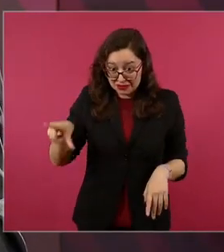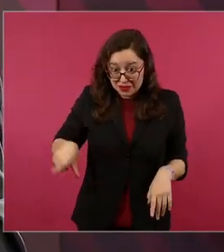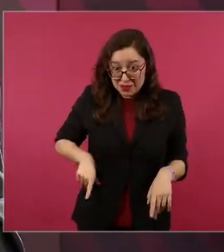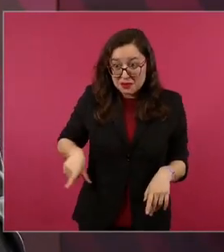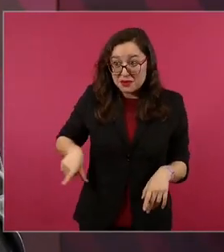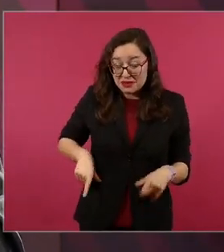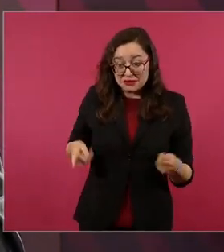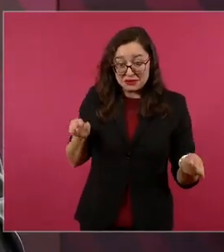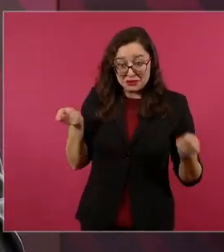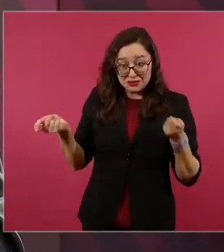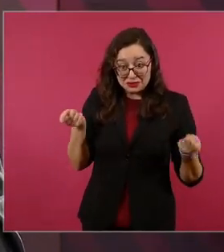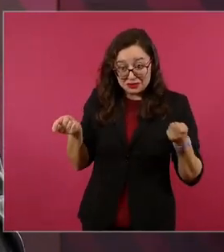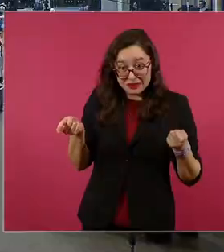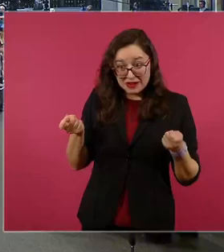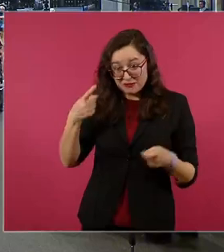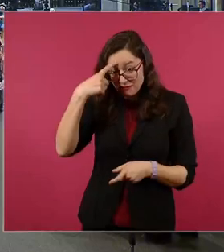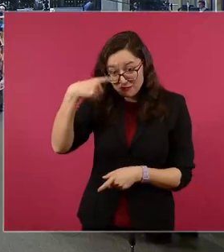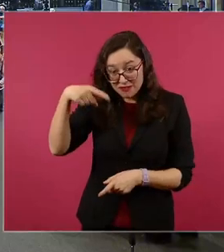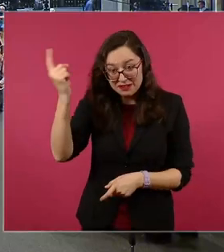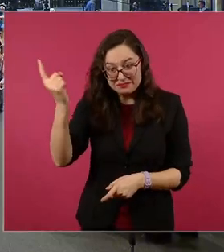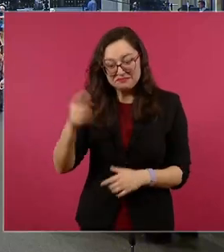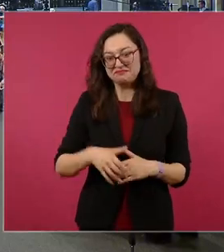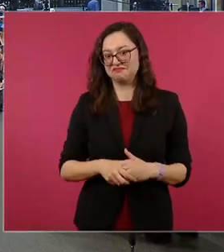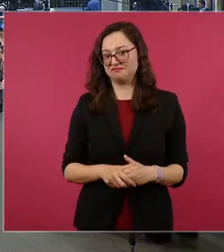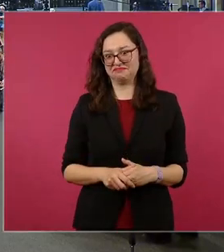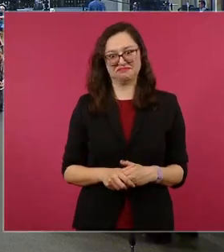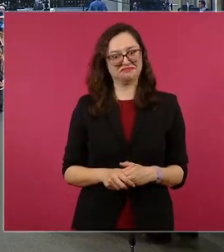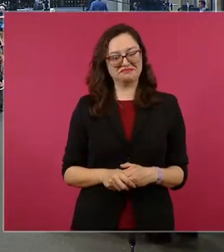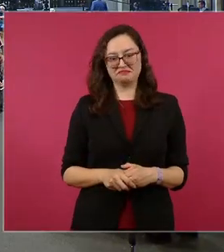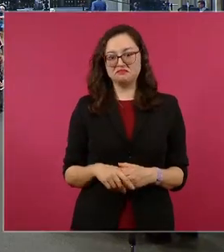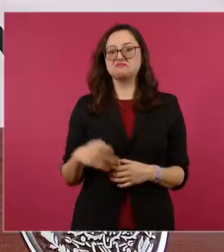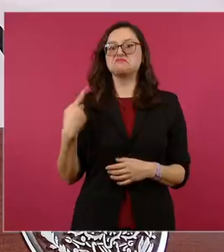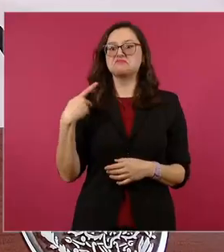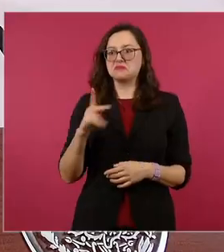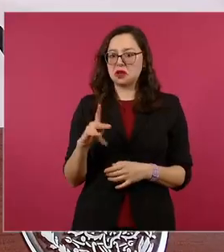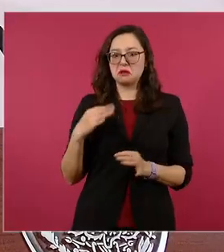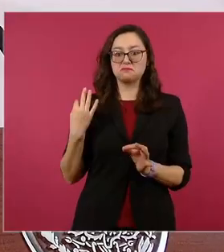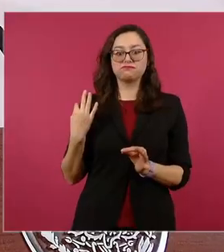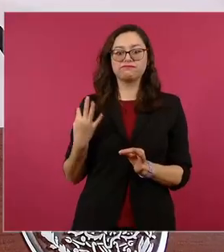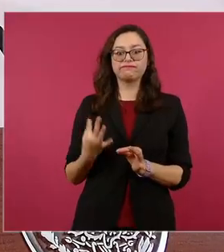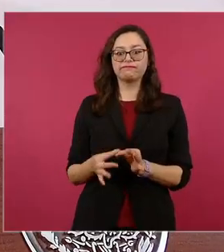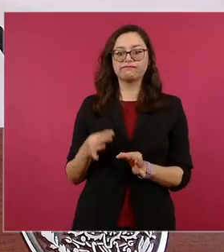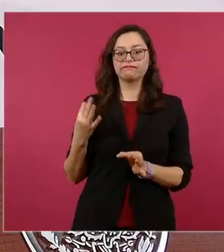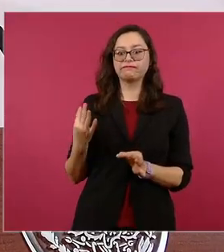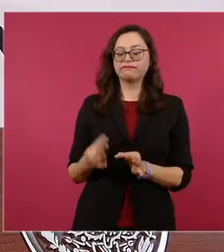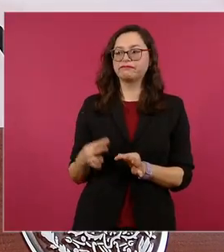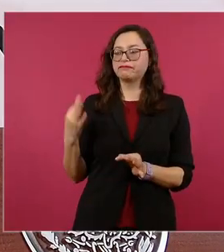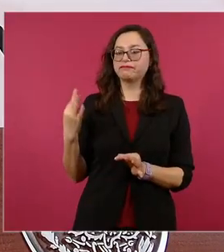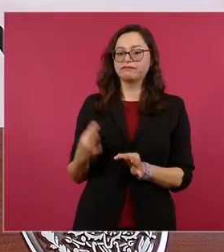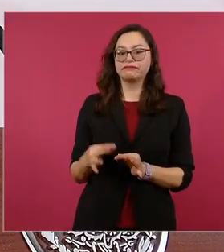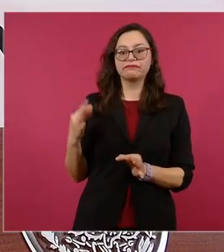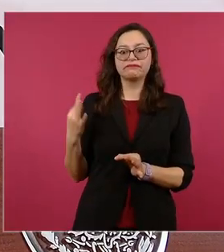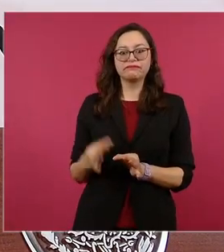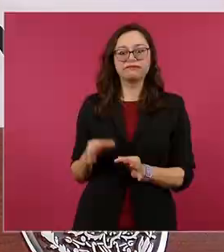Y si él tiene el respaldo de la mayoría,